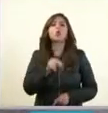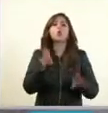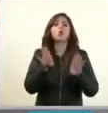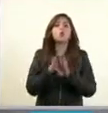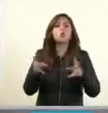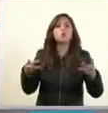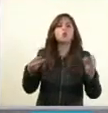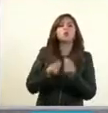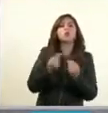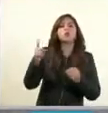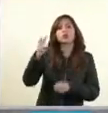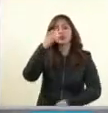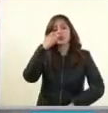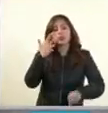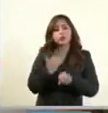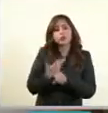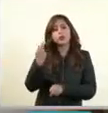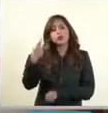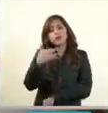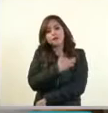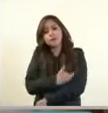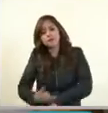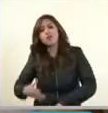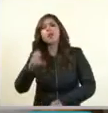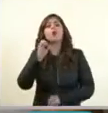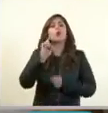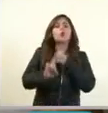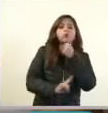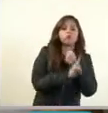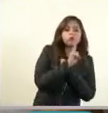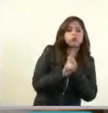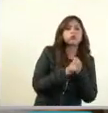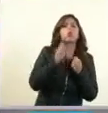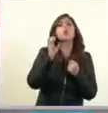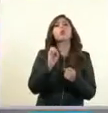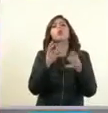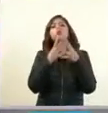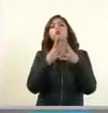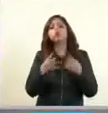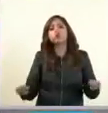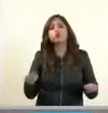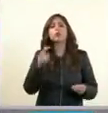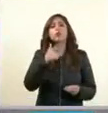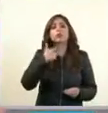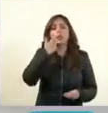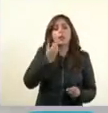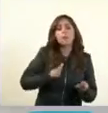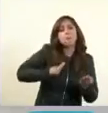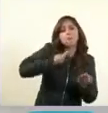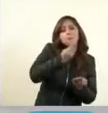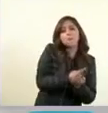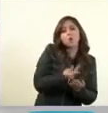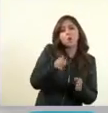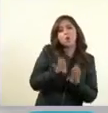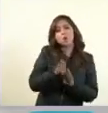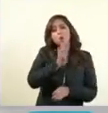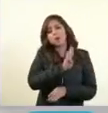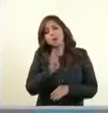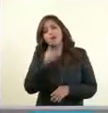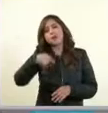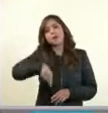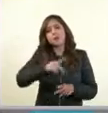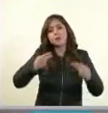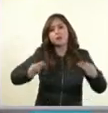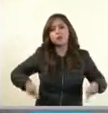en las responsabilidades de la familia, en los problemas, en solucionar, en aportar quizás beneficios, ¿no?, para los integrantes